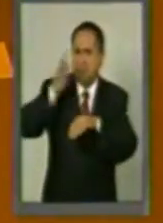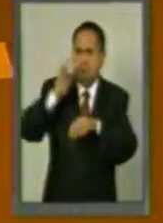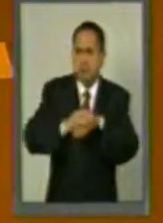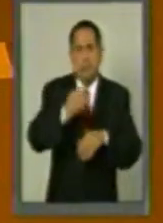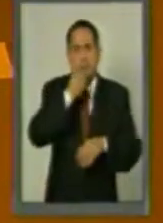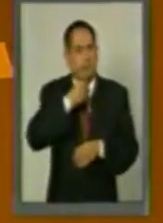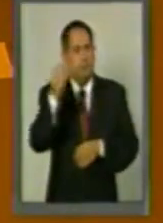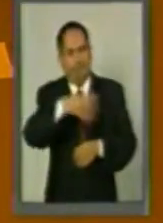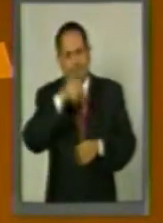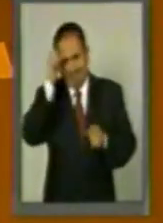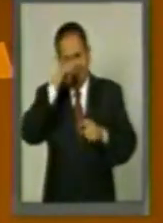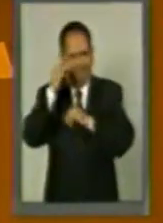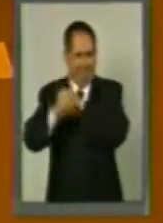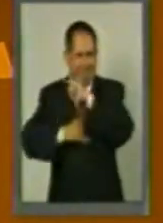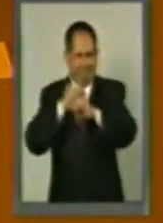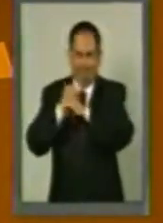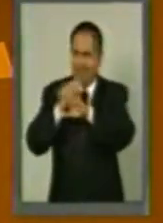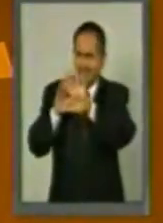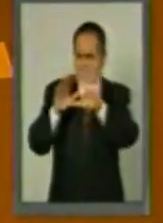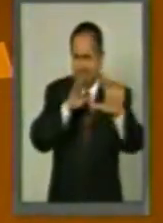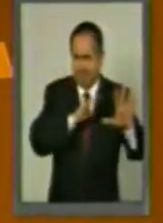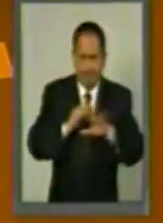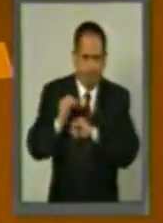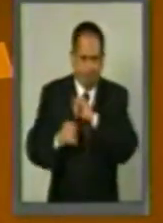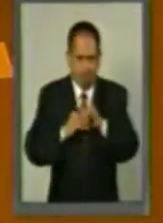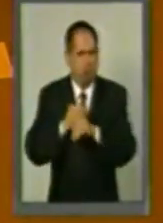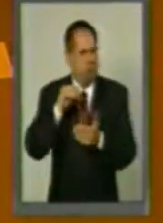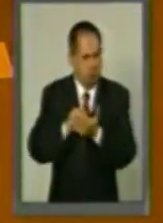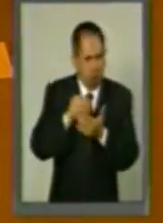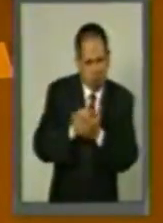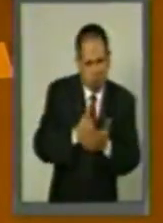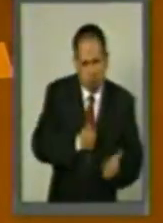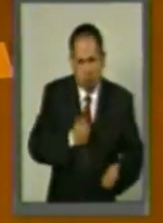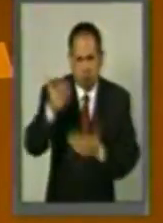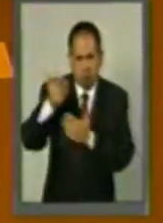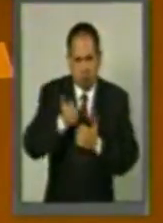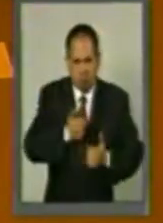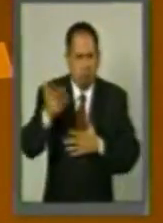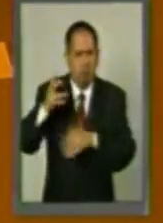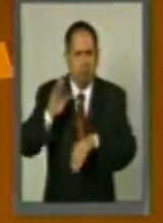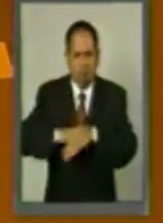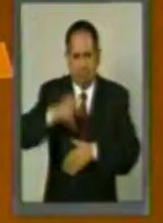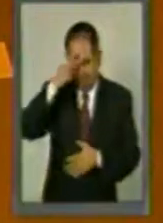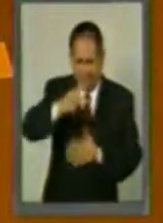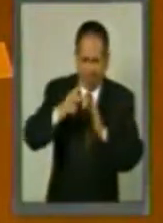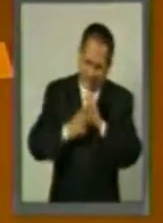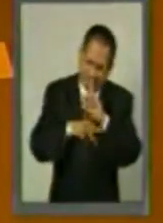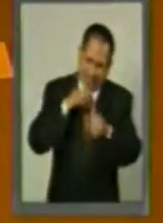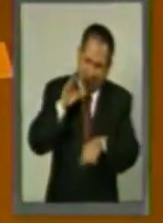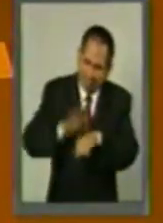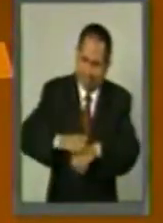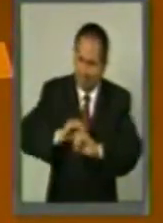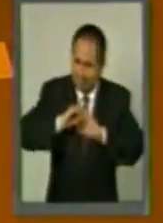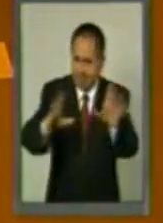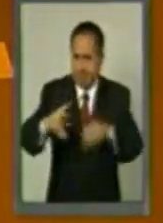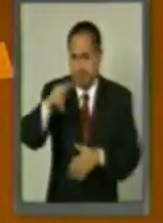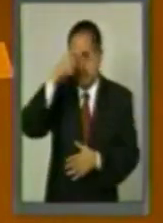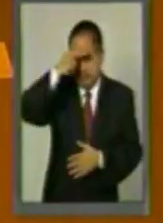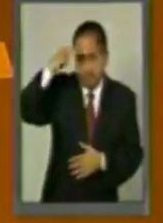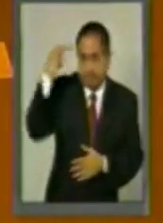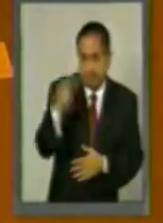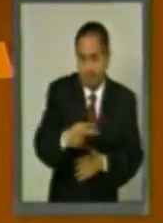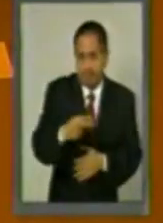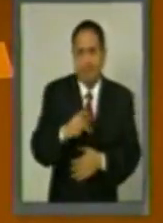aquellas complejidades del comercio internacional. México, y lo señalo más puntual, ha recibido